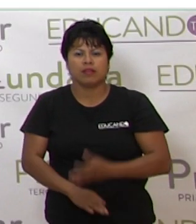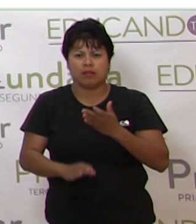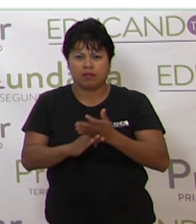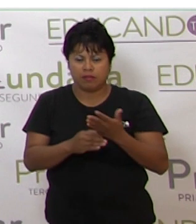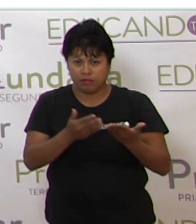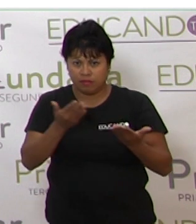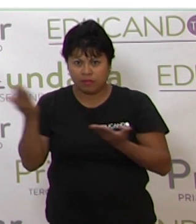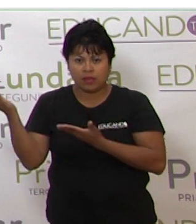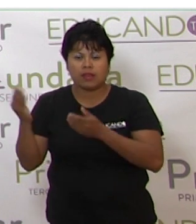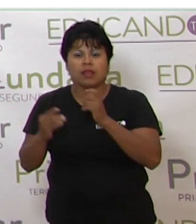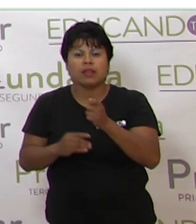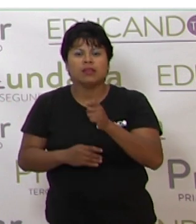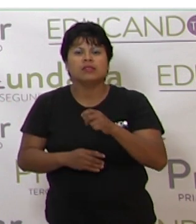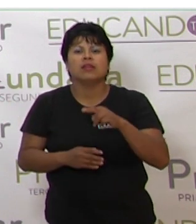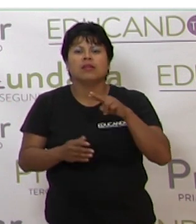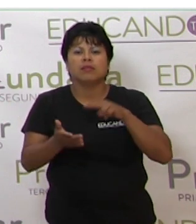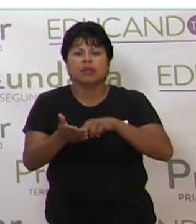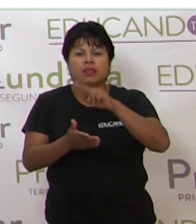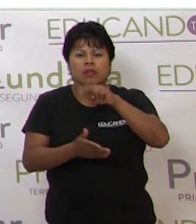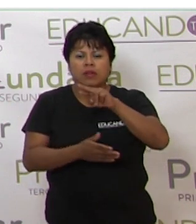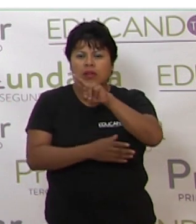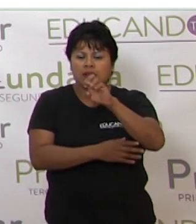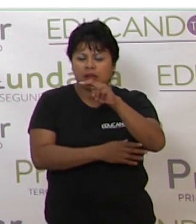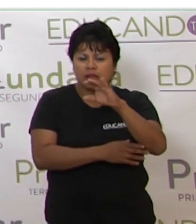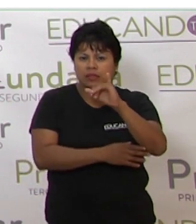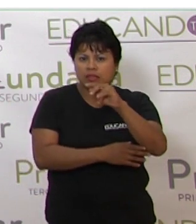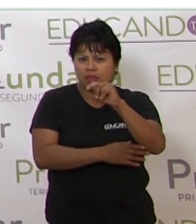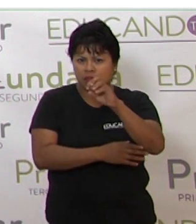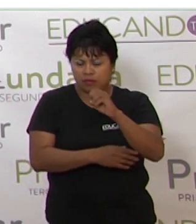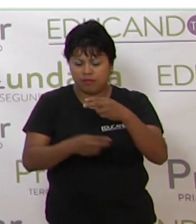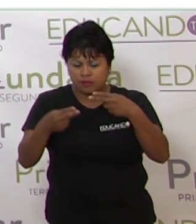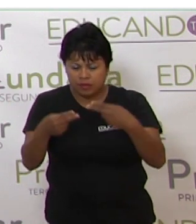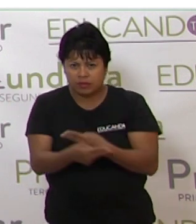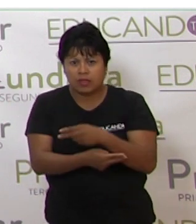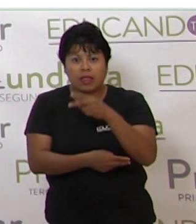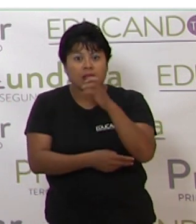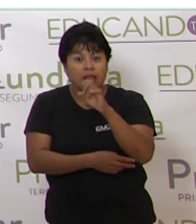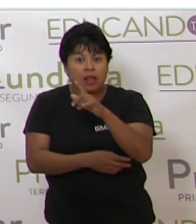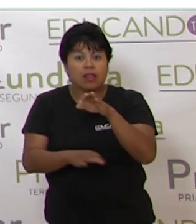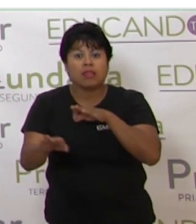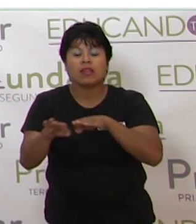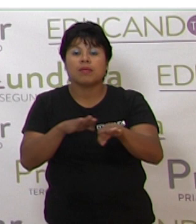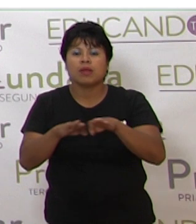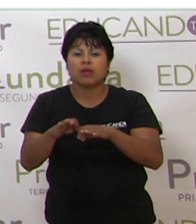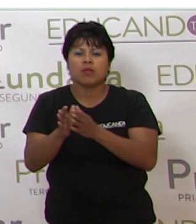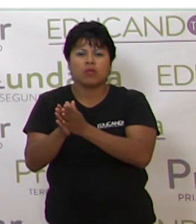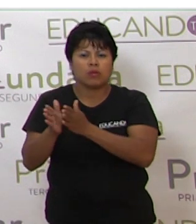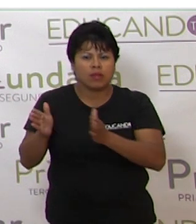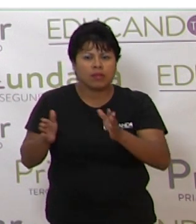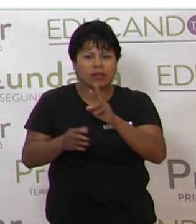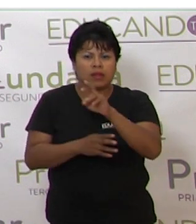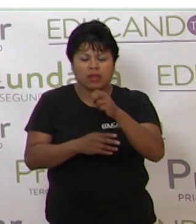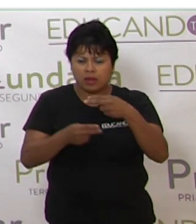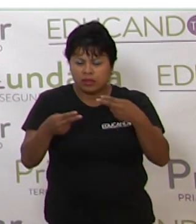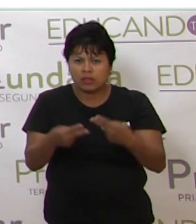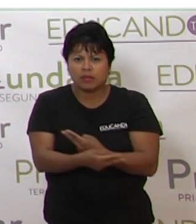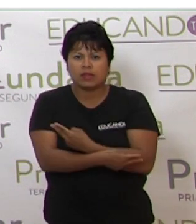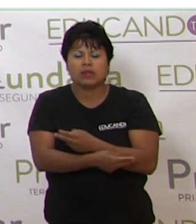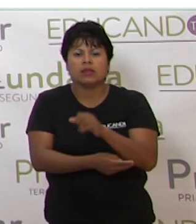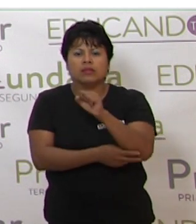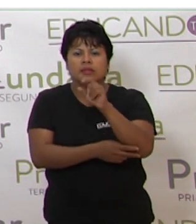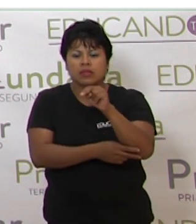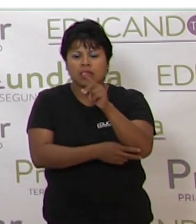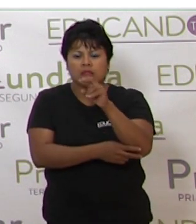esta obra es una obra del pintor renacentista, o sea que él trabajó durante el Renacimiento,